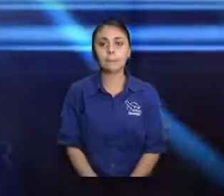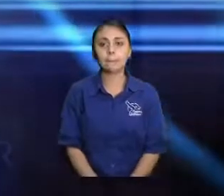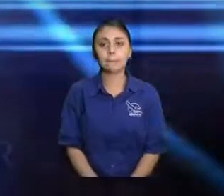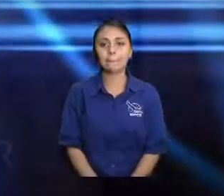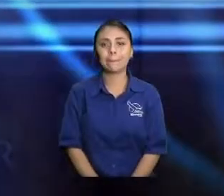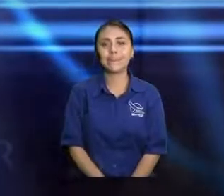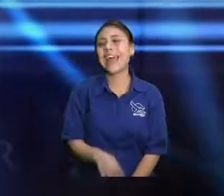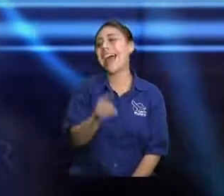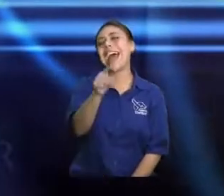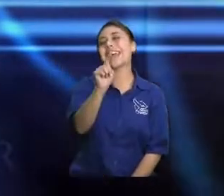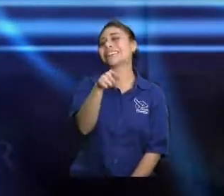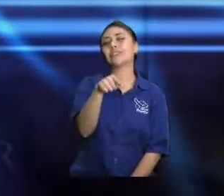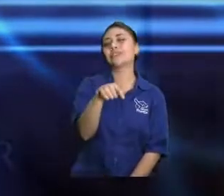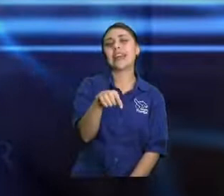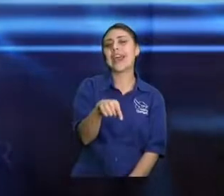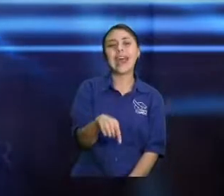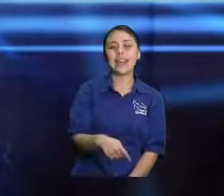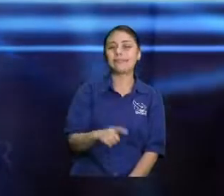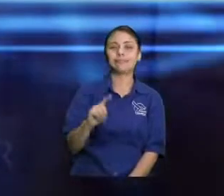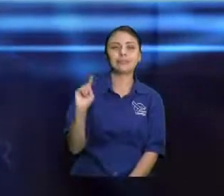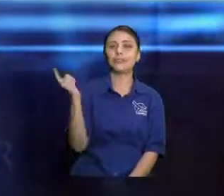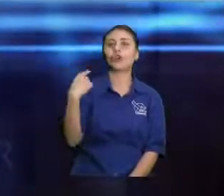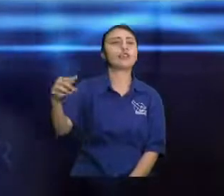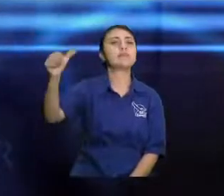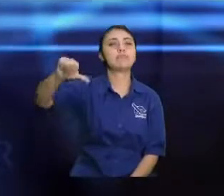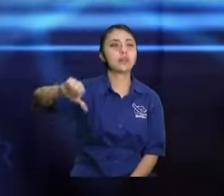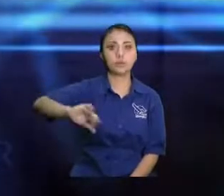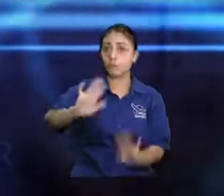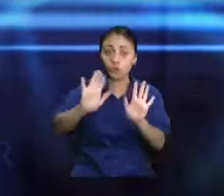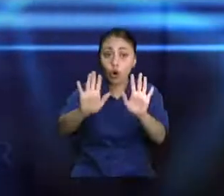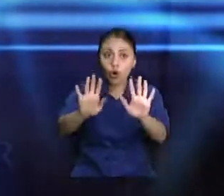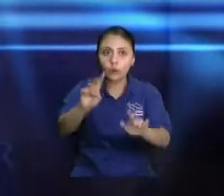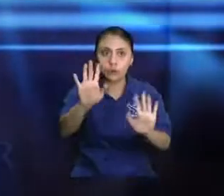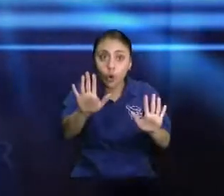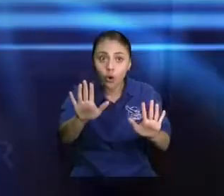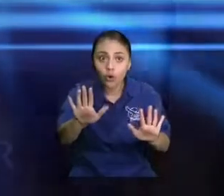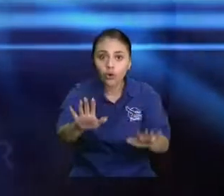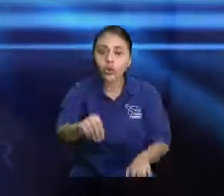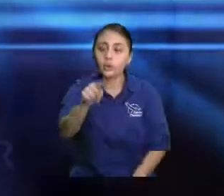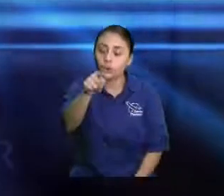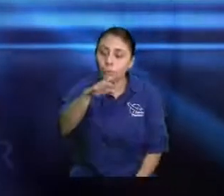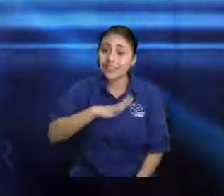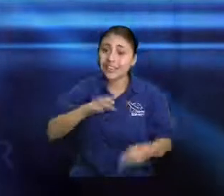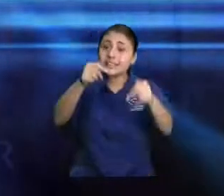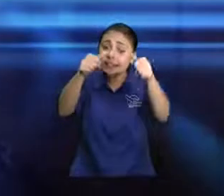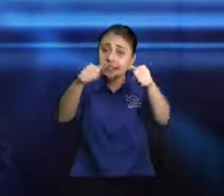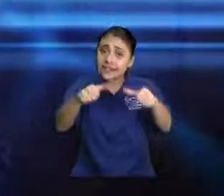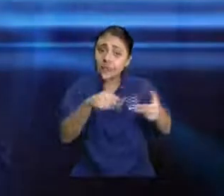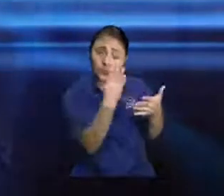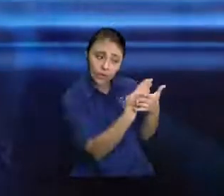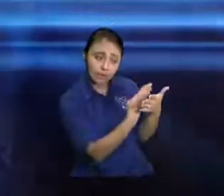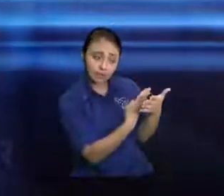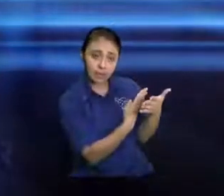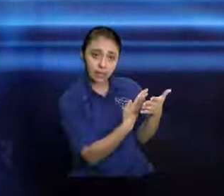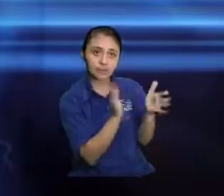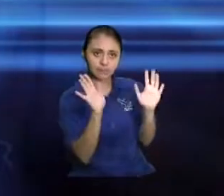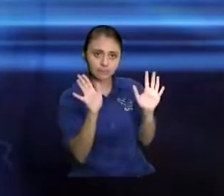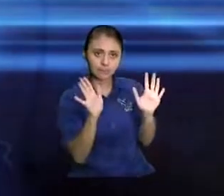tan legalista que eso no es nada, hombre. No, tenemos que evaluarlo con la palabra. Entonces miremos esto,